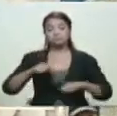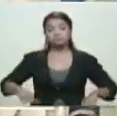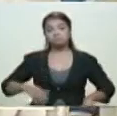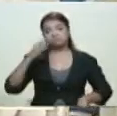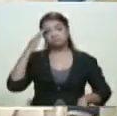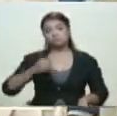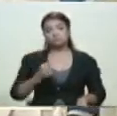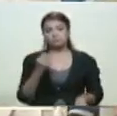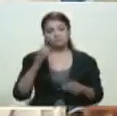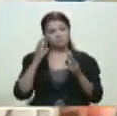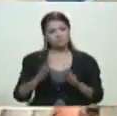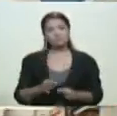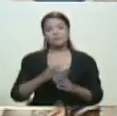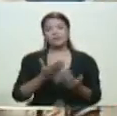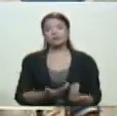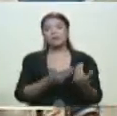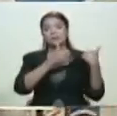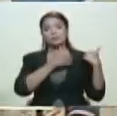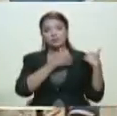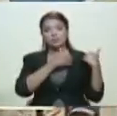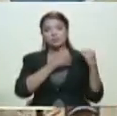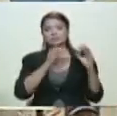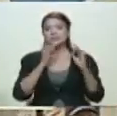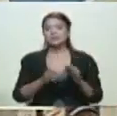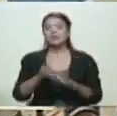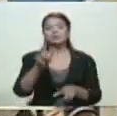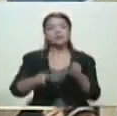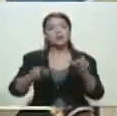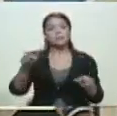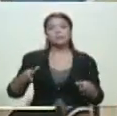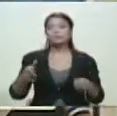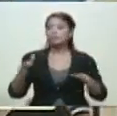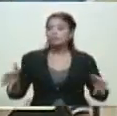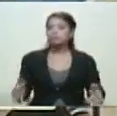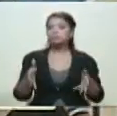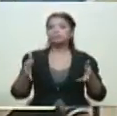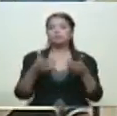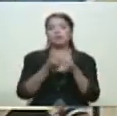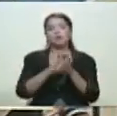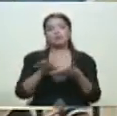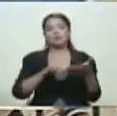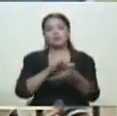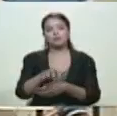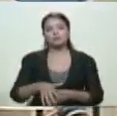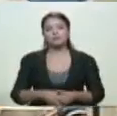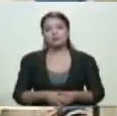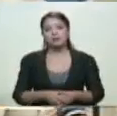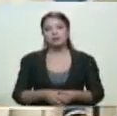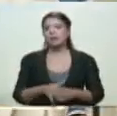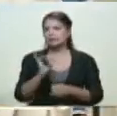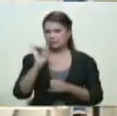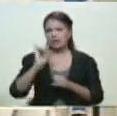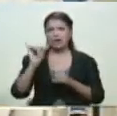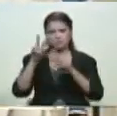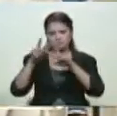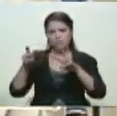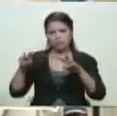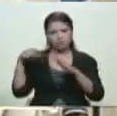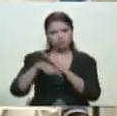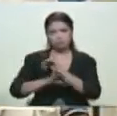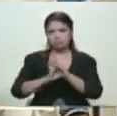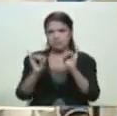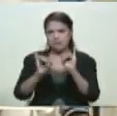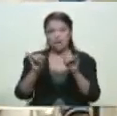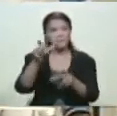se va a determinar la responsabilidad de quienes fomentaron la violencia. Ya hay una investigación abierta para